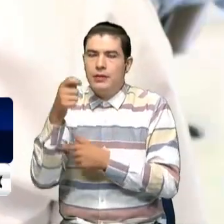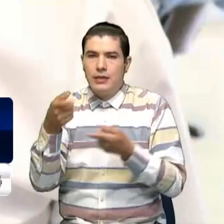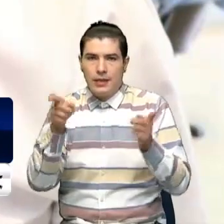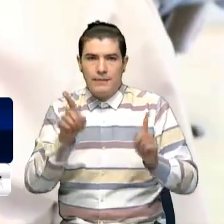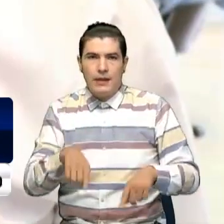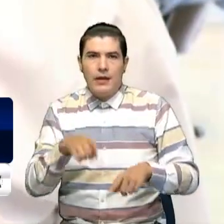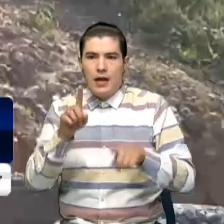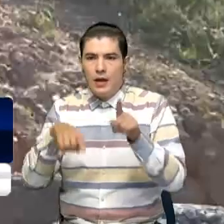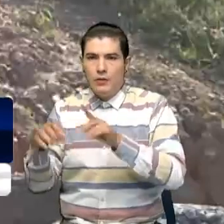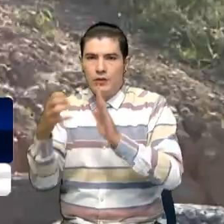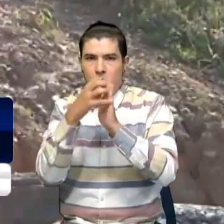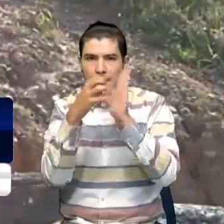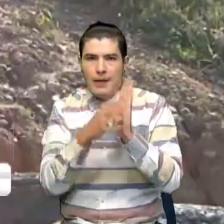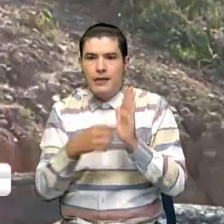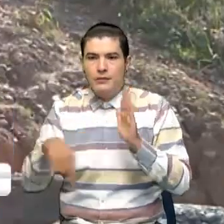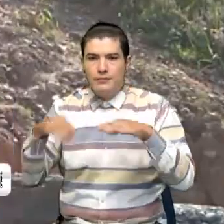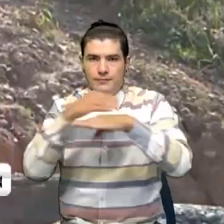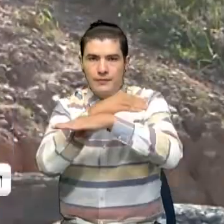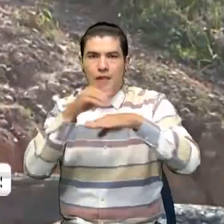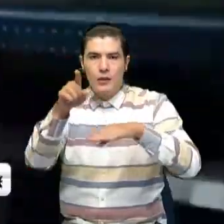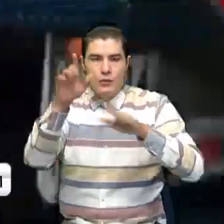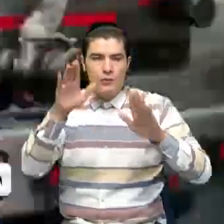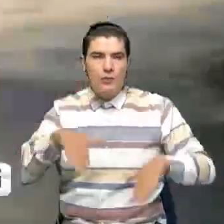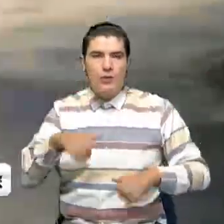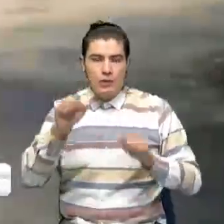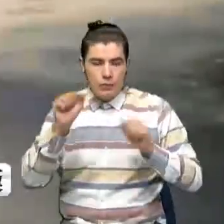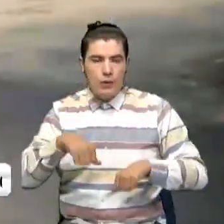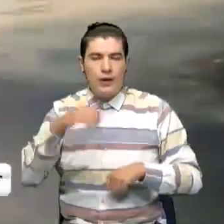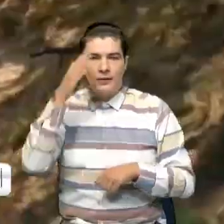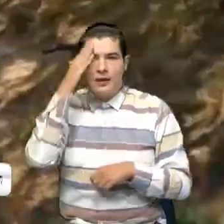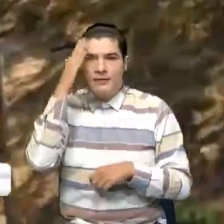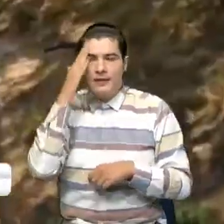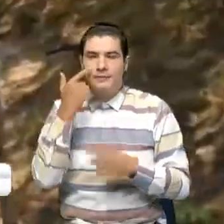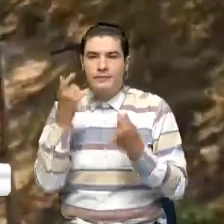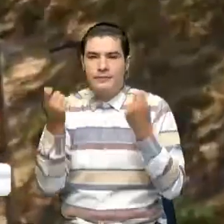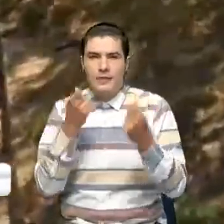señales que se van a instalar en el sector. Por el momento se ha indicado que no se tienen previstos otro tipo de cierres.